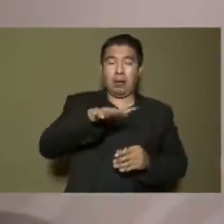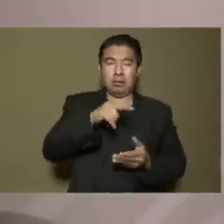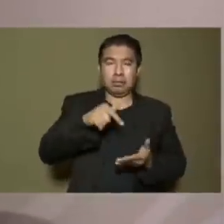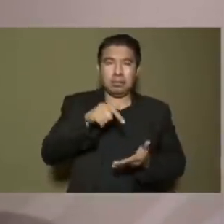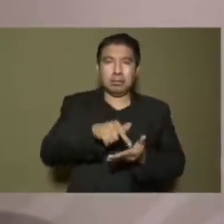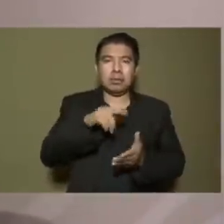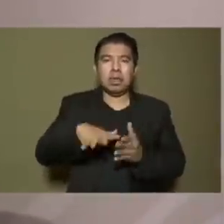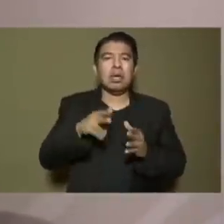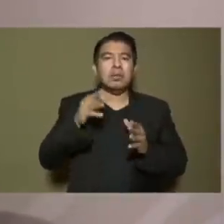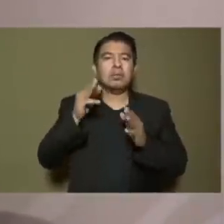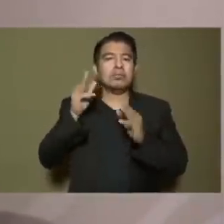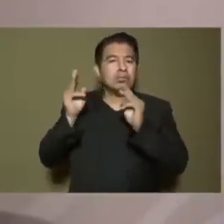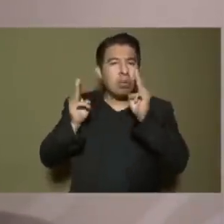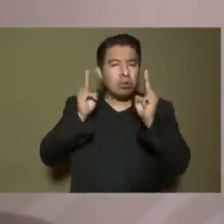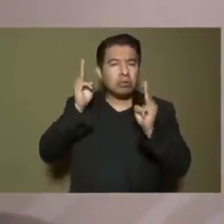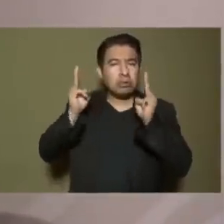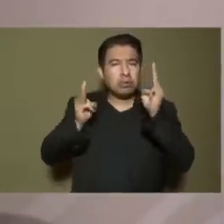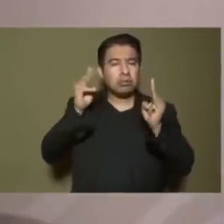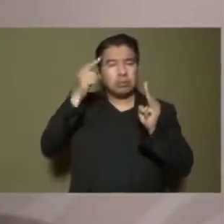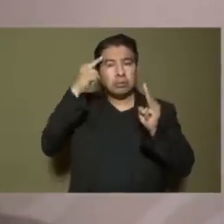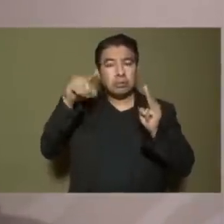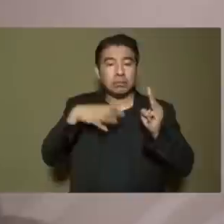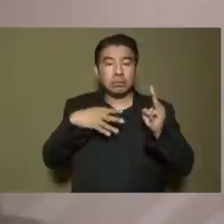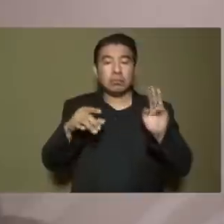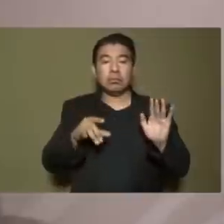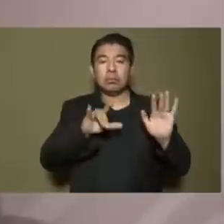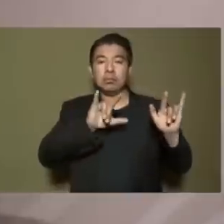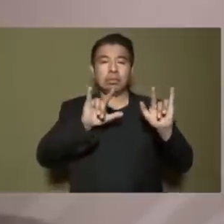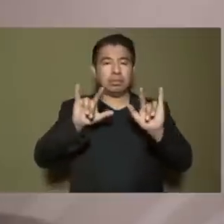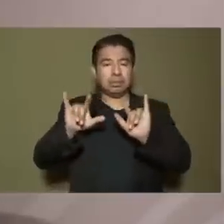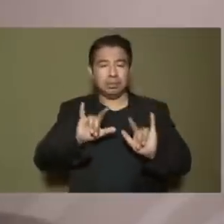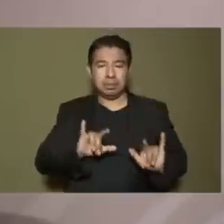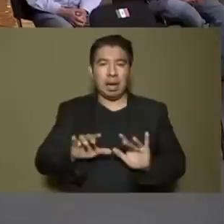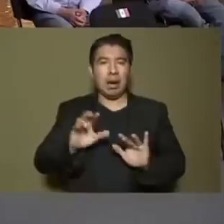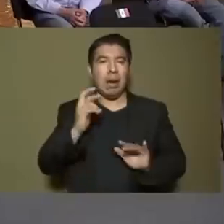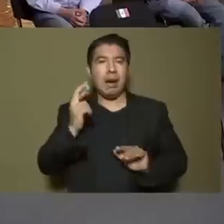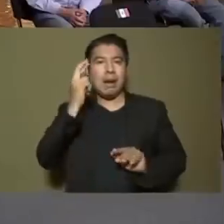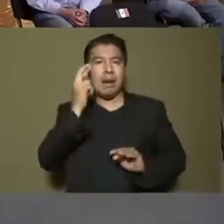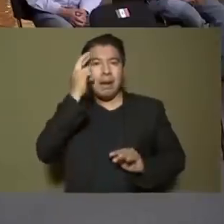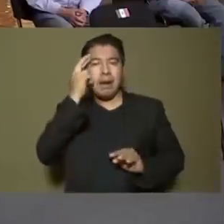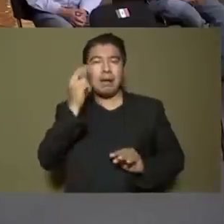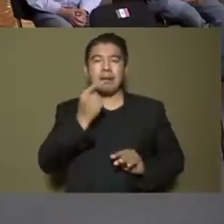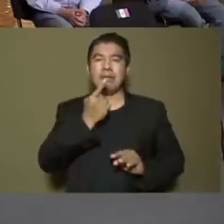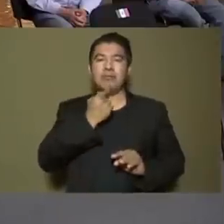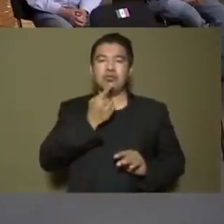museo para la Reina Roja.